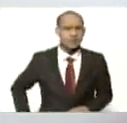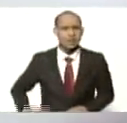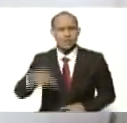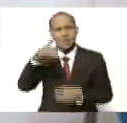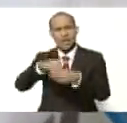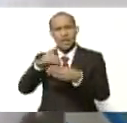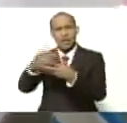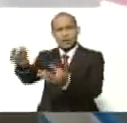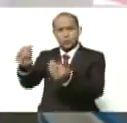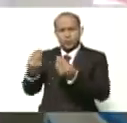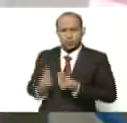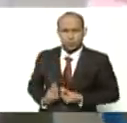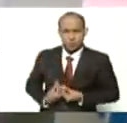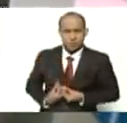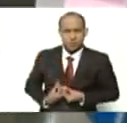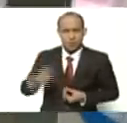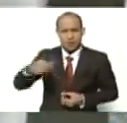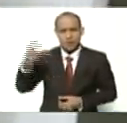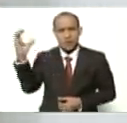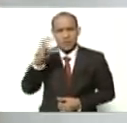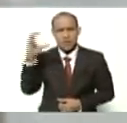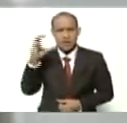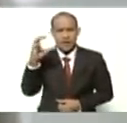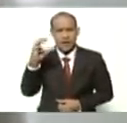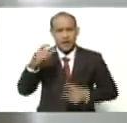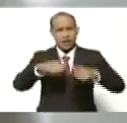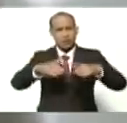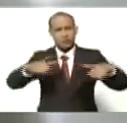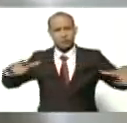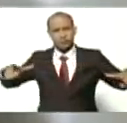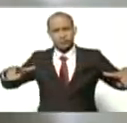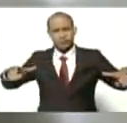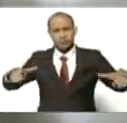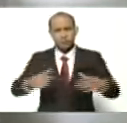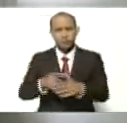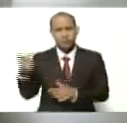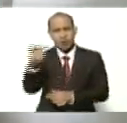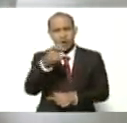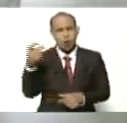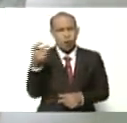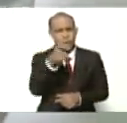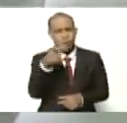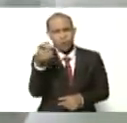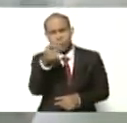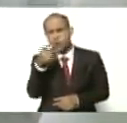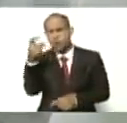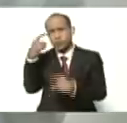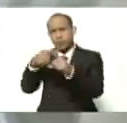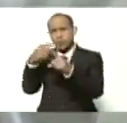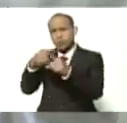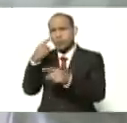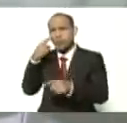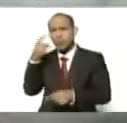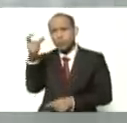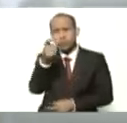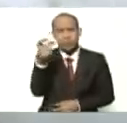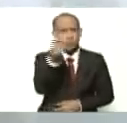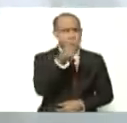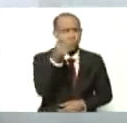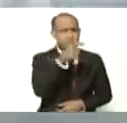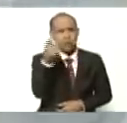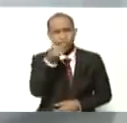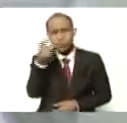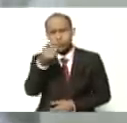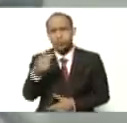está dando en caracas estamos desplegados ahorita en el pesquisaje buscando porque es uno de los elementos de ese